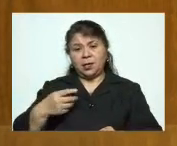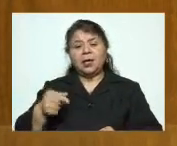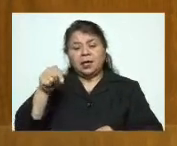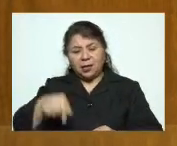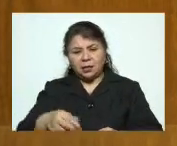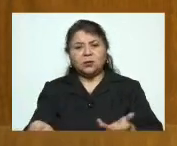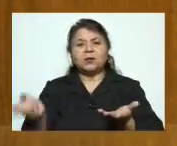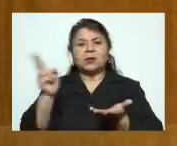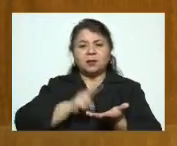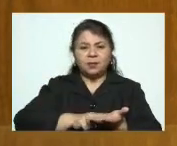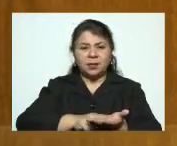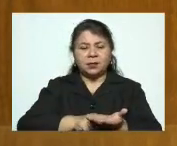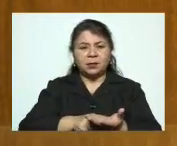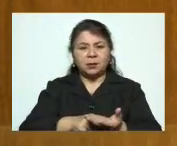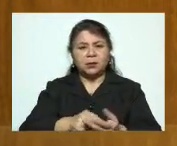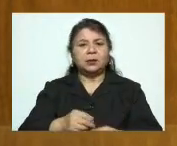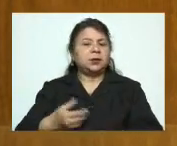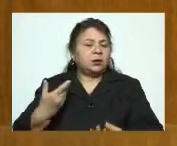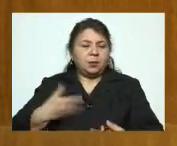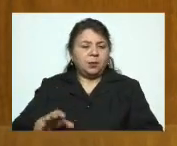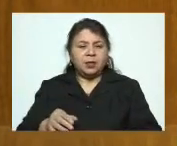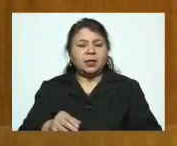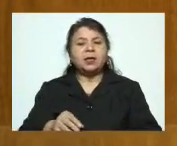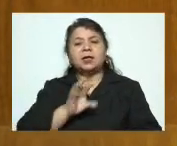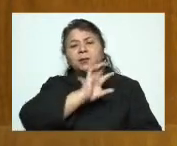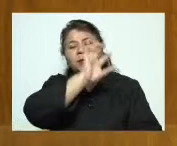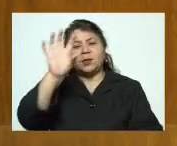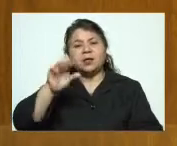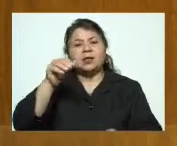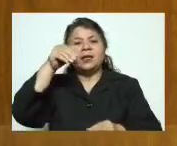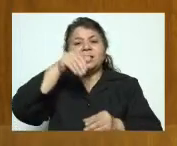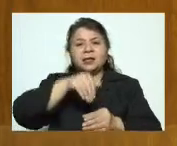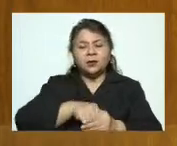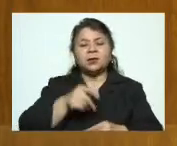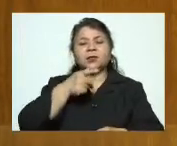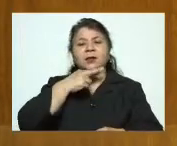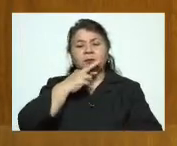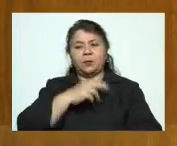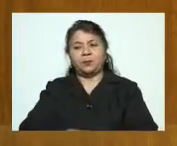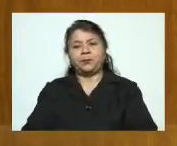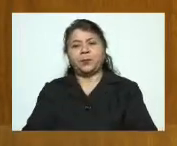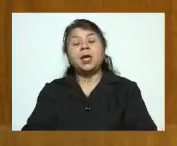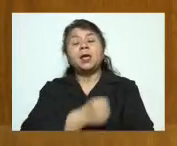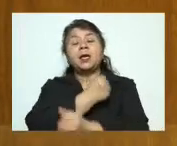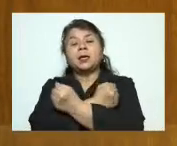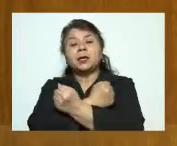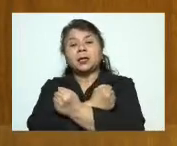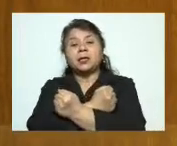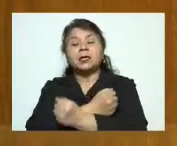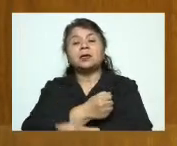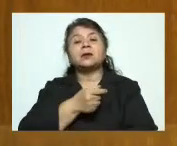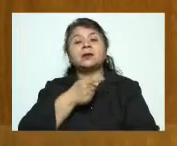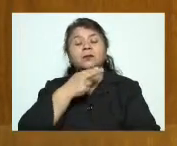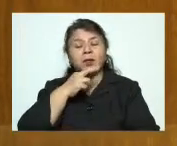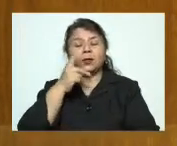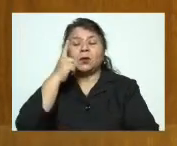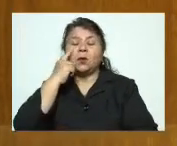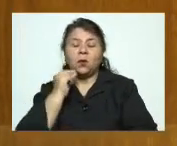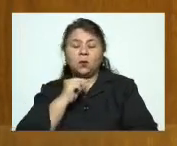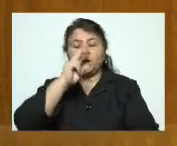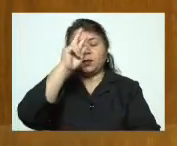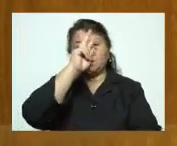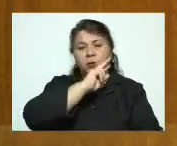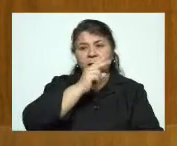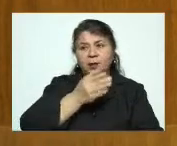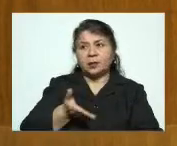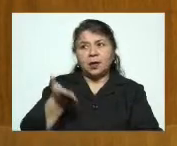de nuestro querido país. Queridos sanjuaninos y queridas sanjuaninas, hace 6 meses